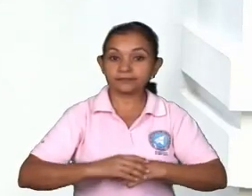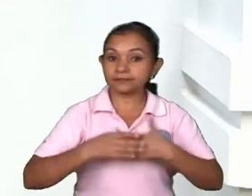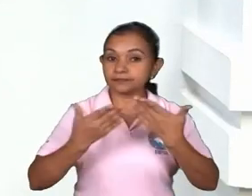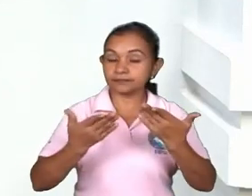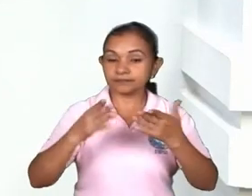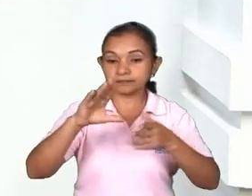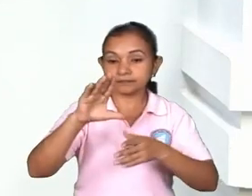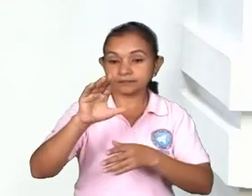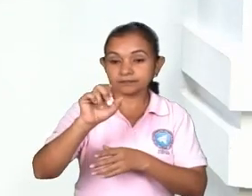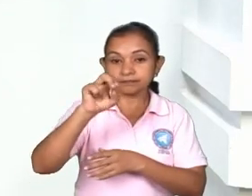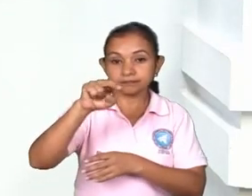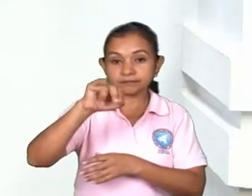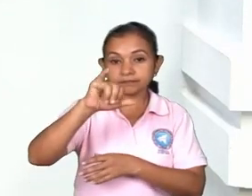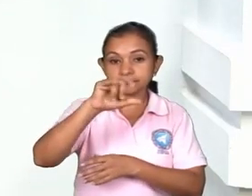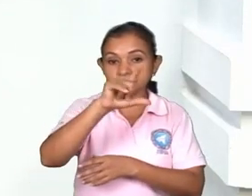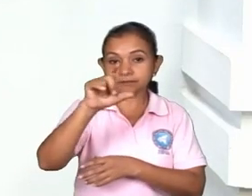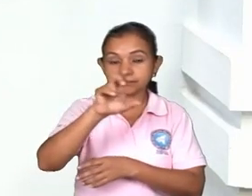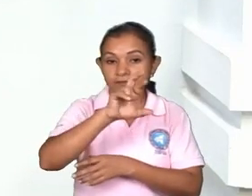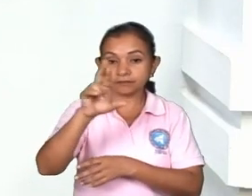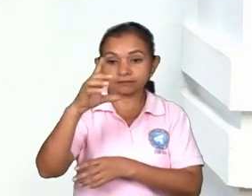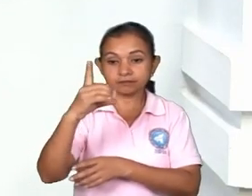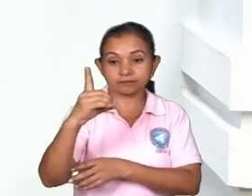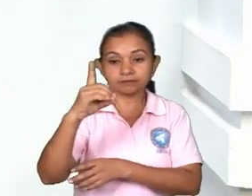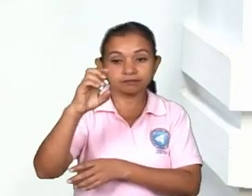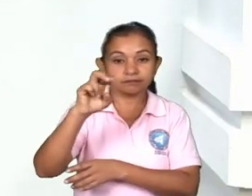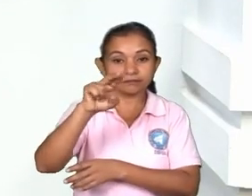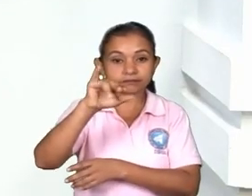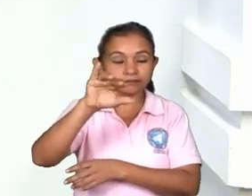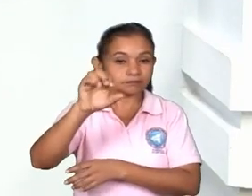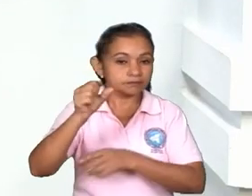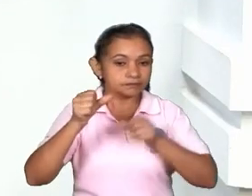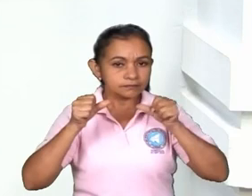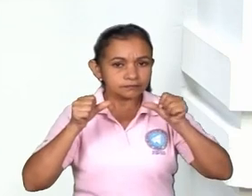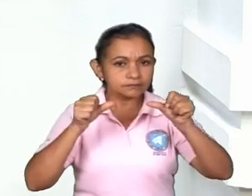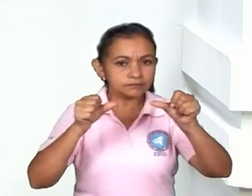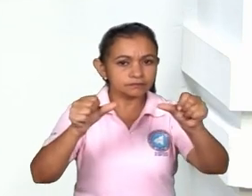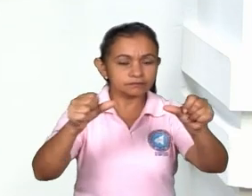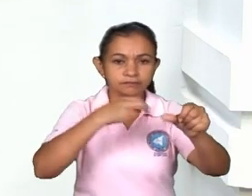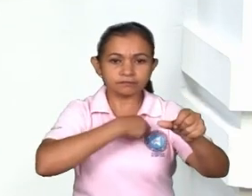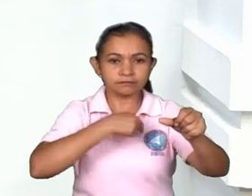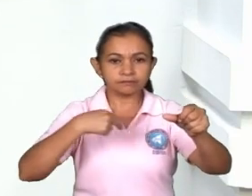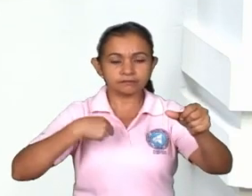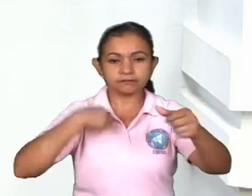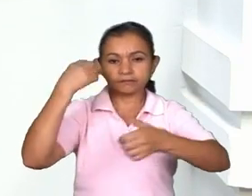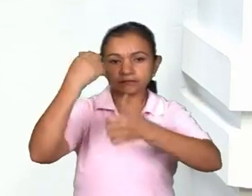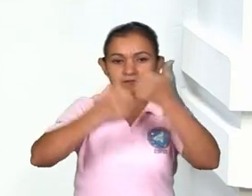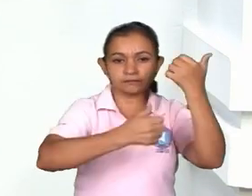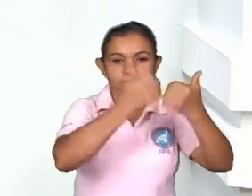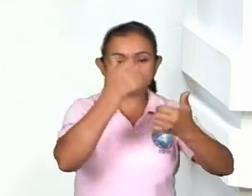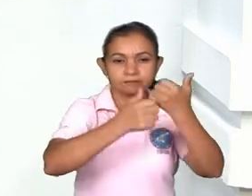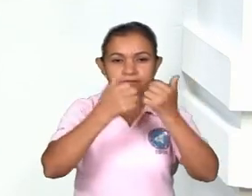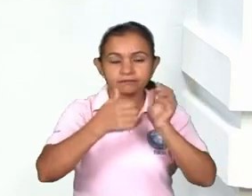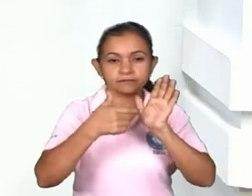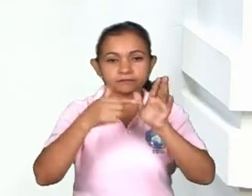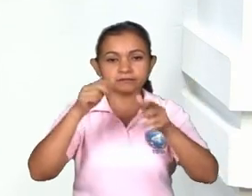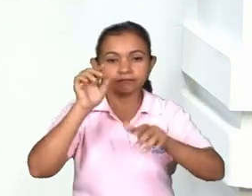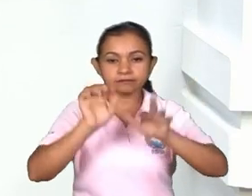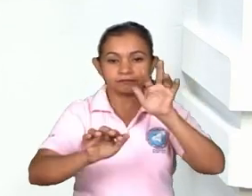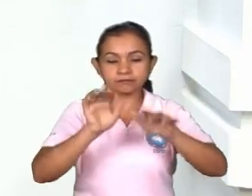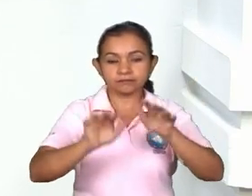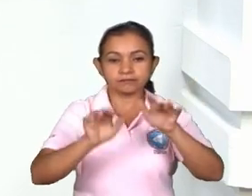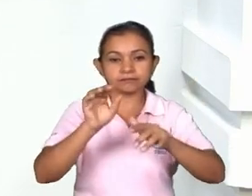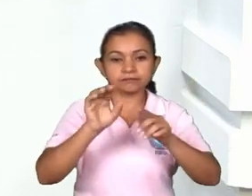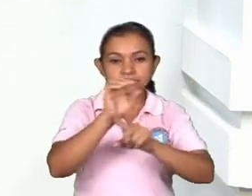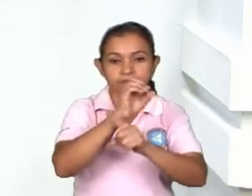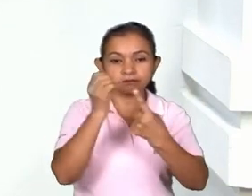El canciller de la República de Nicaragua, compañero Denis Moncada, continúa denunciando las acciones injerencistas emprendidas por el secretario general de